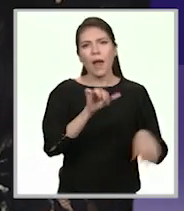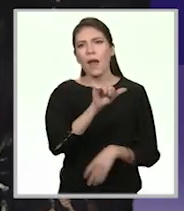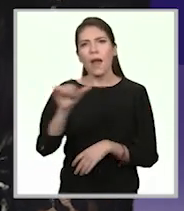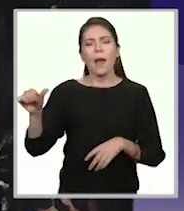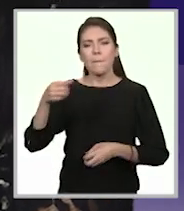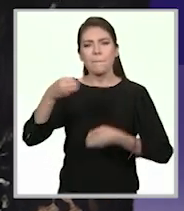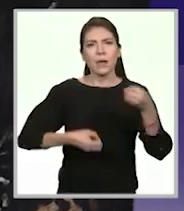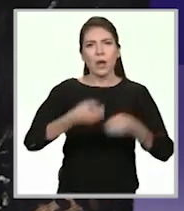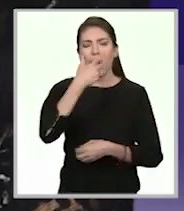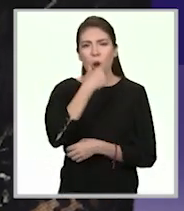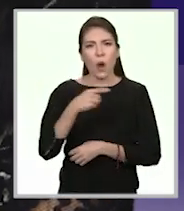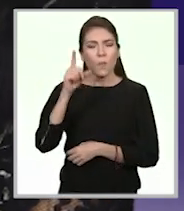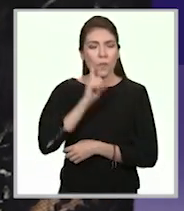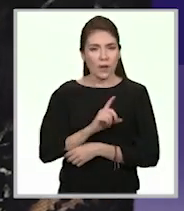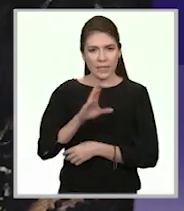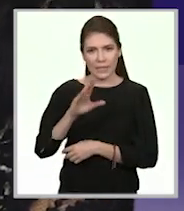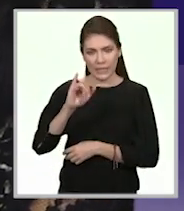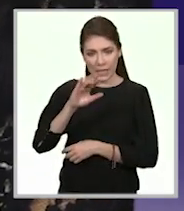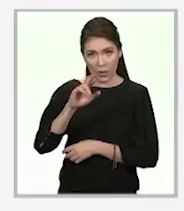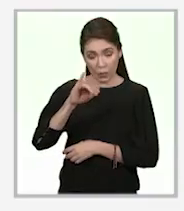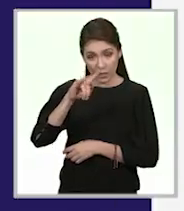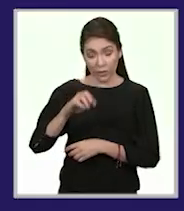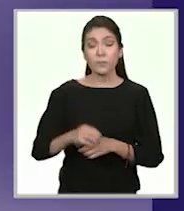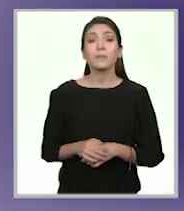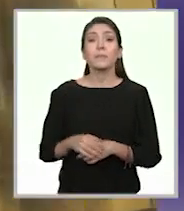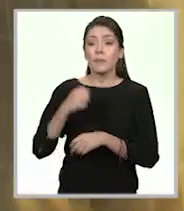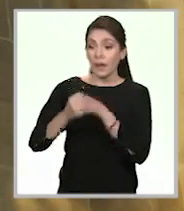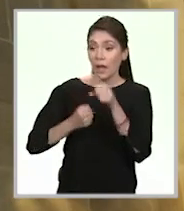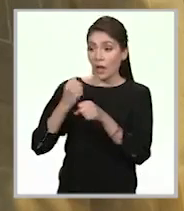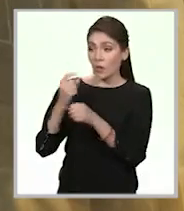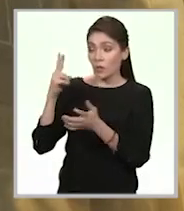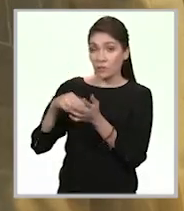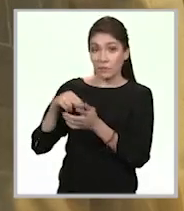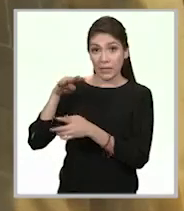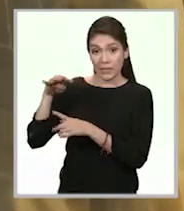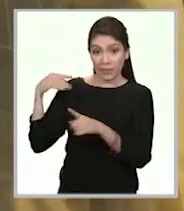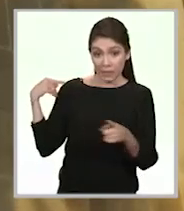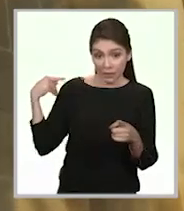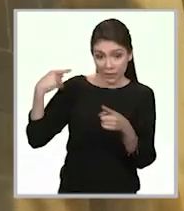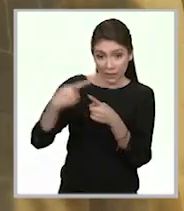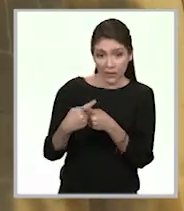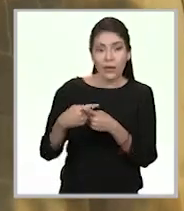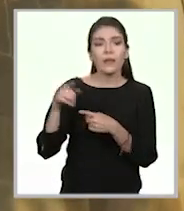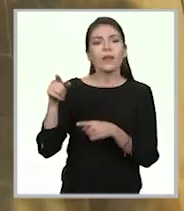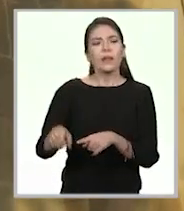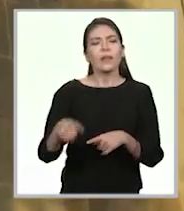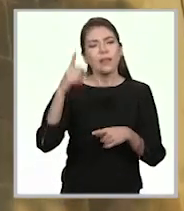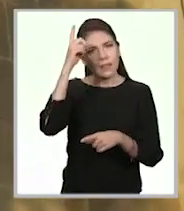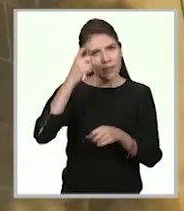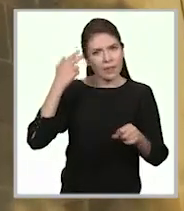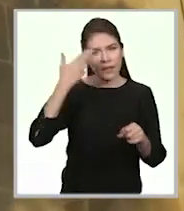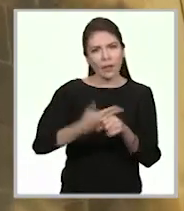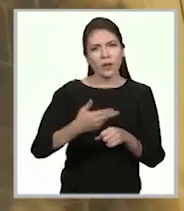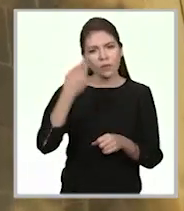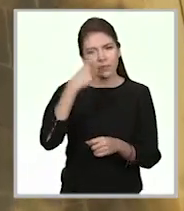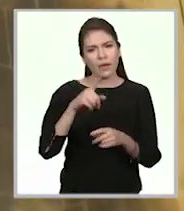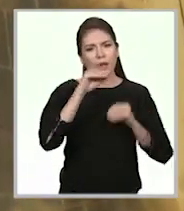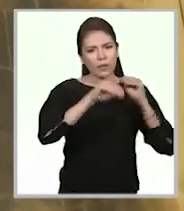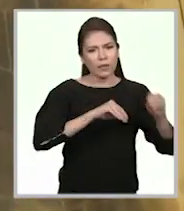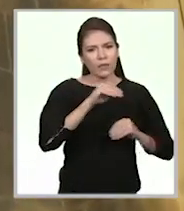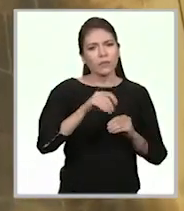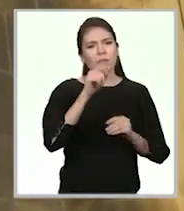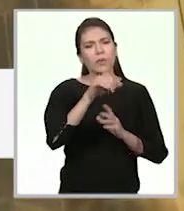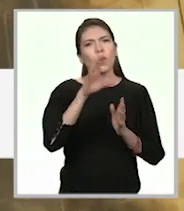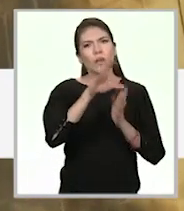de magistradas y magistrados de circuito. Desde 2019, es directora general del Centro de Estudios